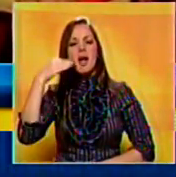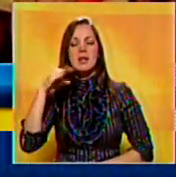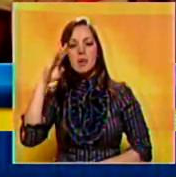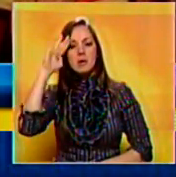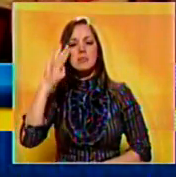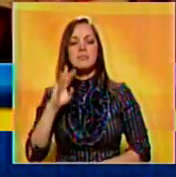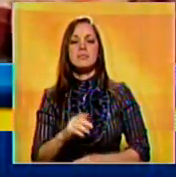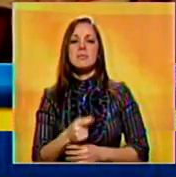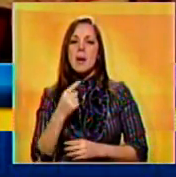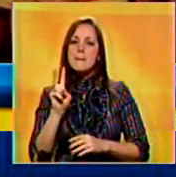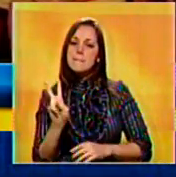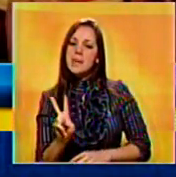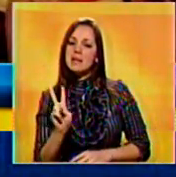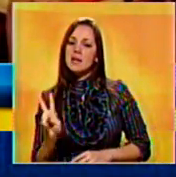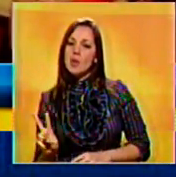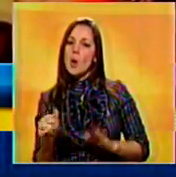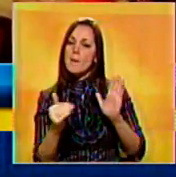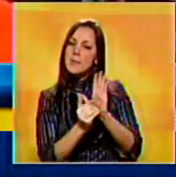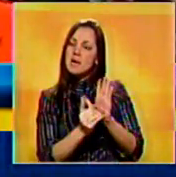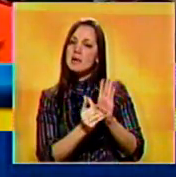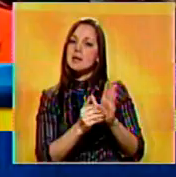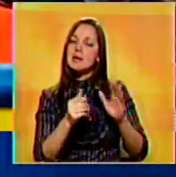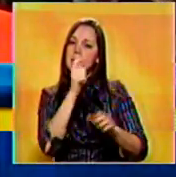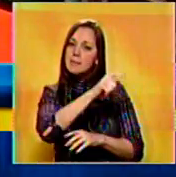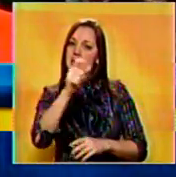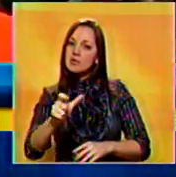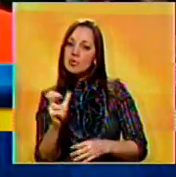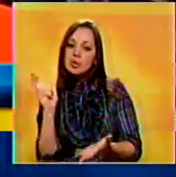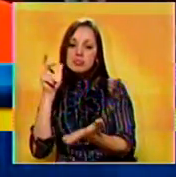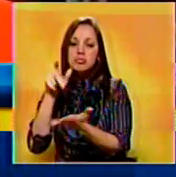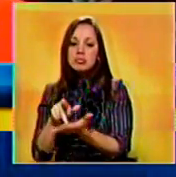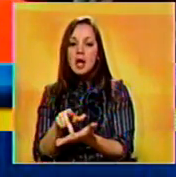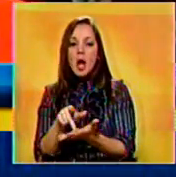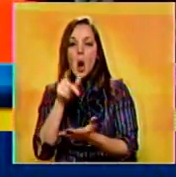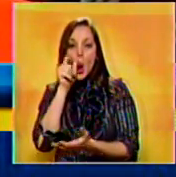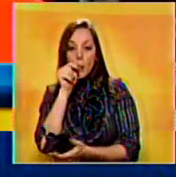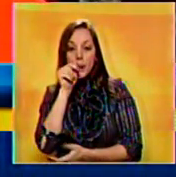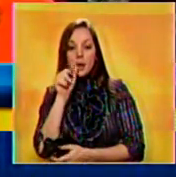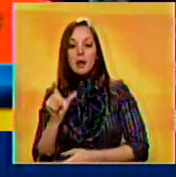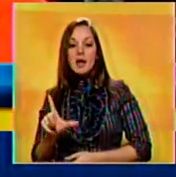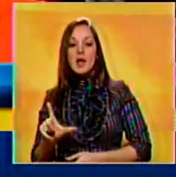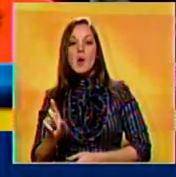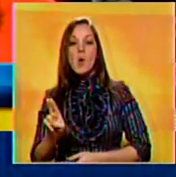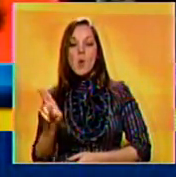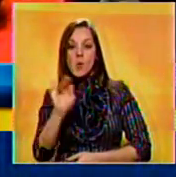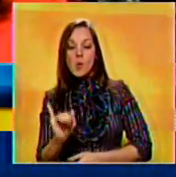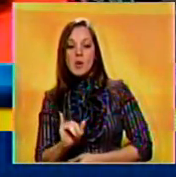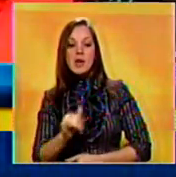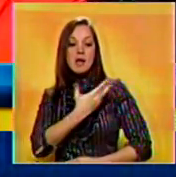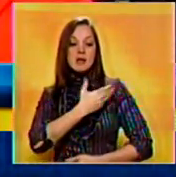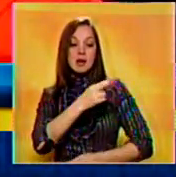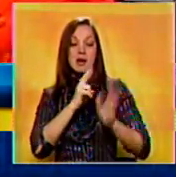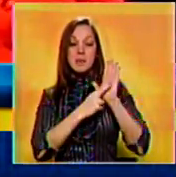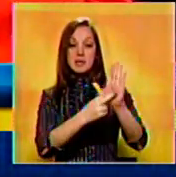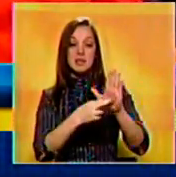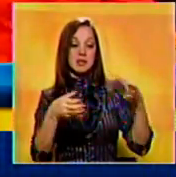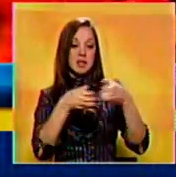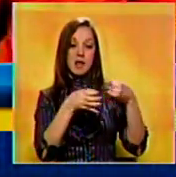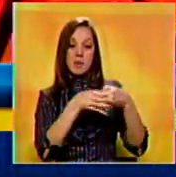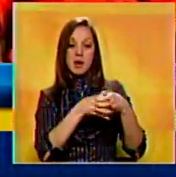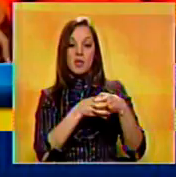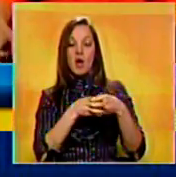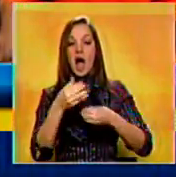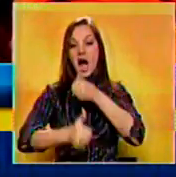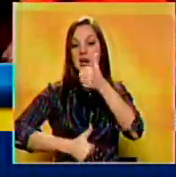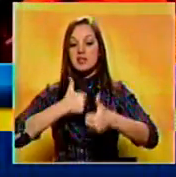participación de 22,000 personas en el recinto deportivo Luis Guillermo Solís representante del partido ciudadana ganó